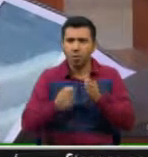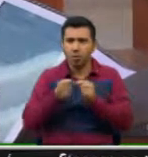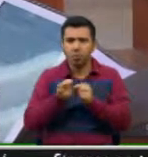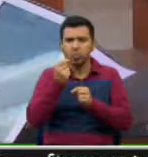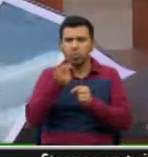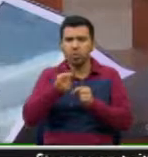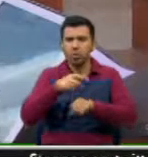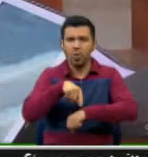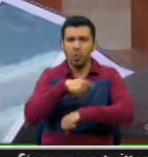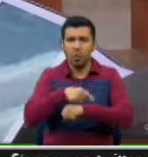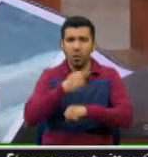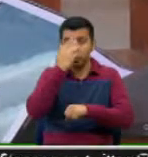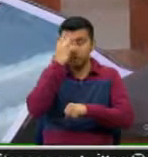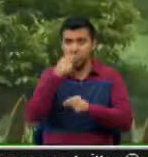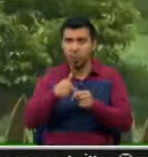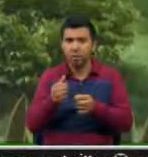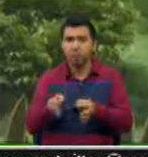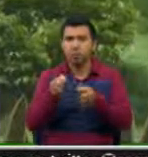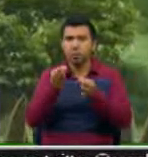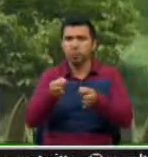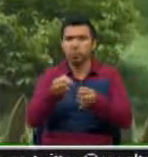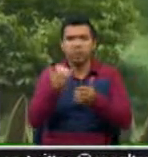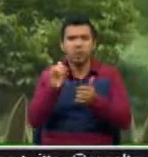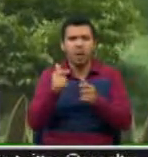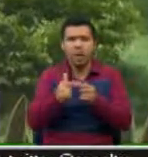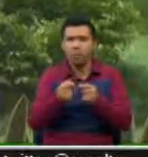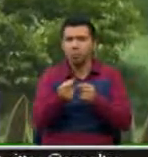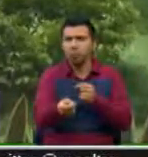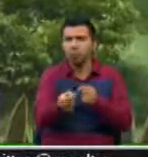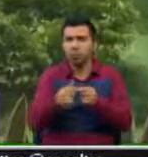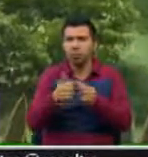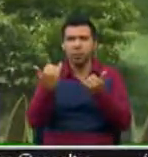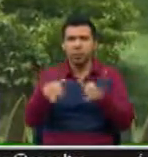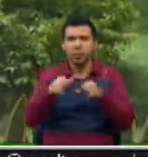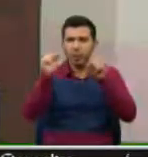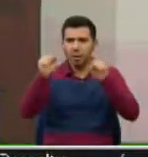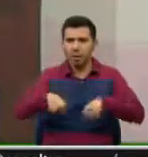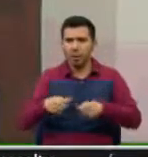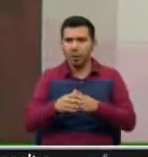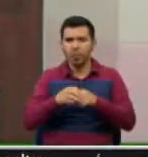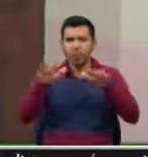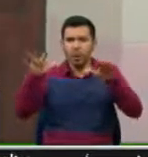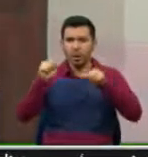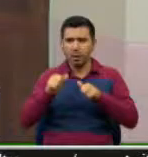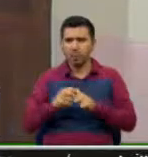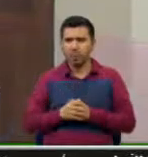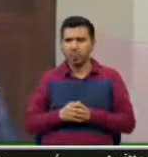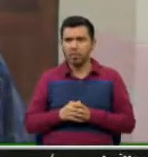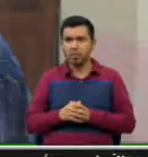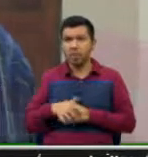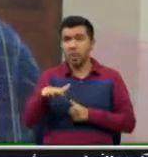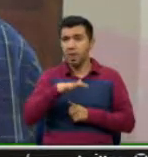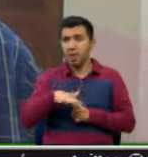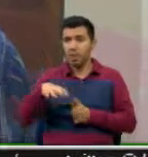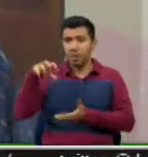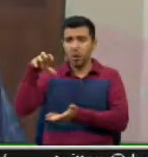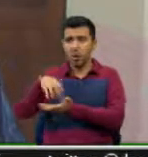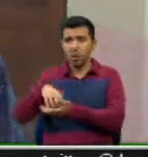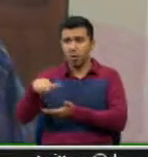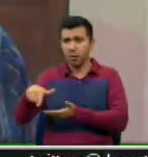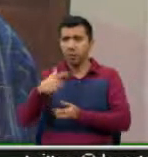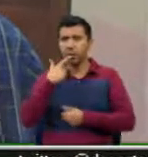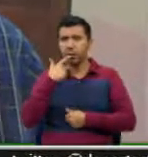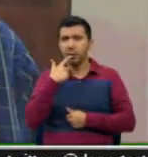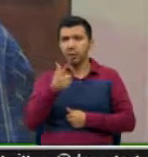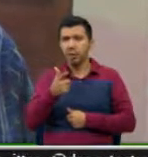prácticamente están a un paso de la aprobación en la plenaria de la Asamblea del Norte de Santander. Por lo menos el de Villa de Rosario está pidiendo que le tengamos en